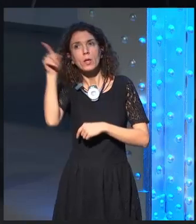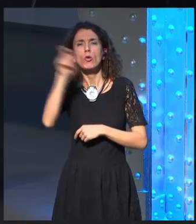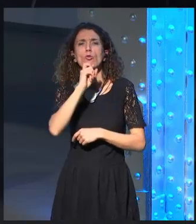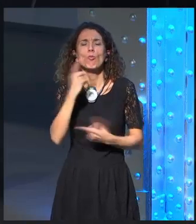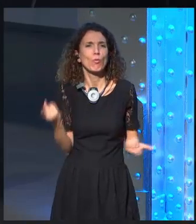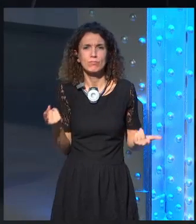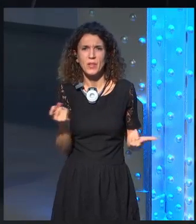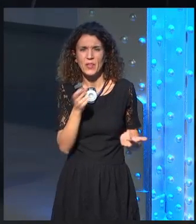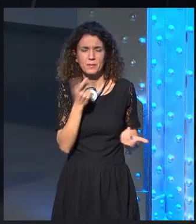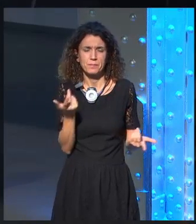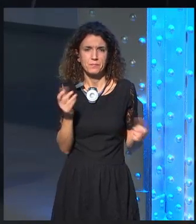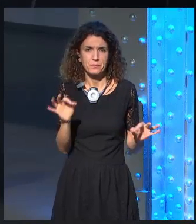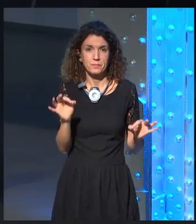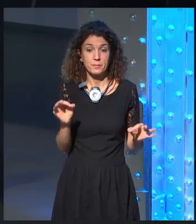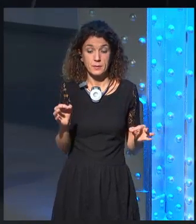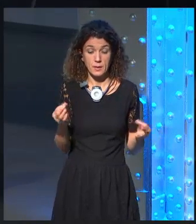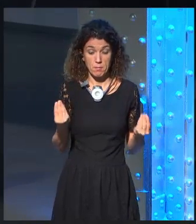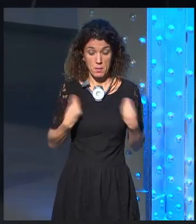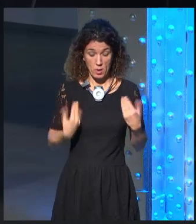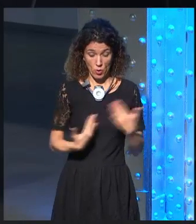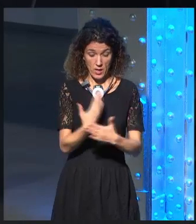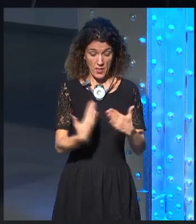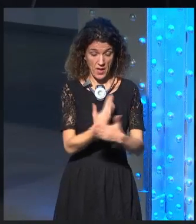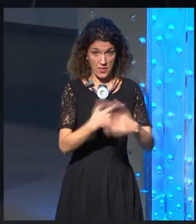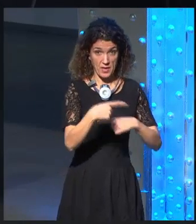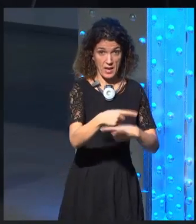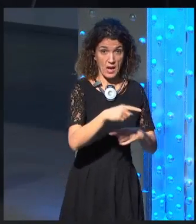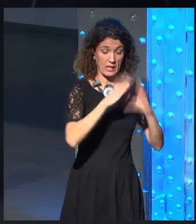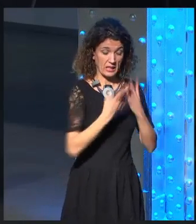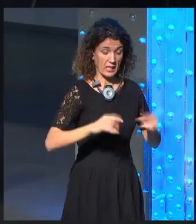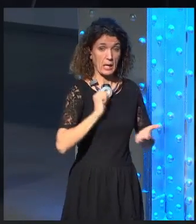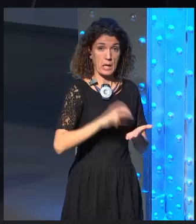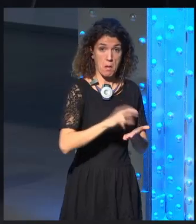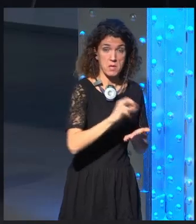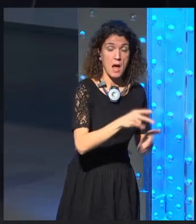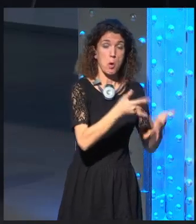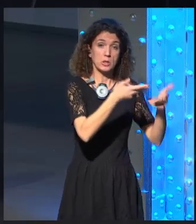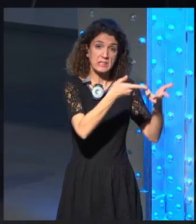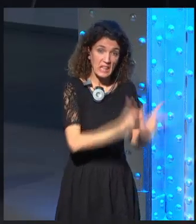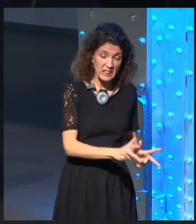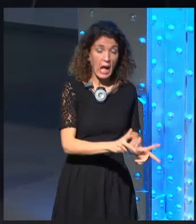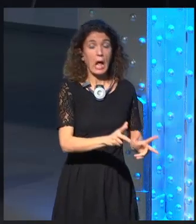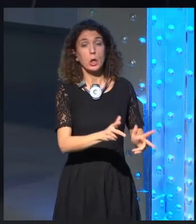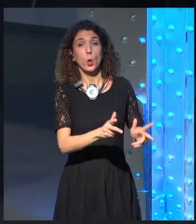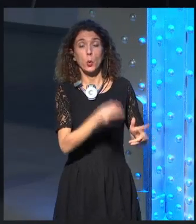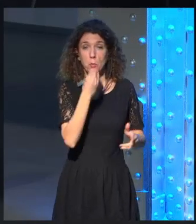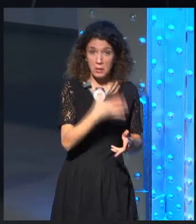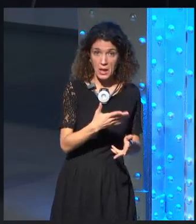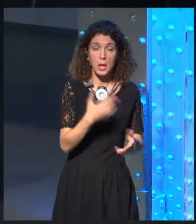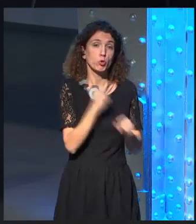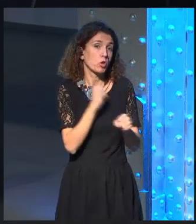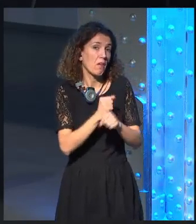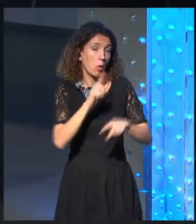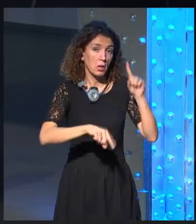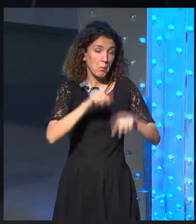que cuando estamos viviendo nuestra vida diaria en la Tierra, caminamos y estamos sentados aquí en esta silla, estamos en el